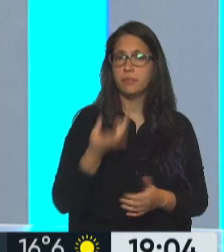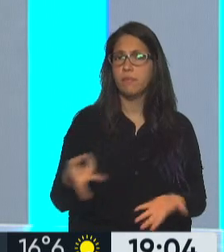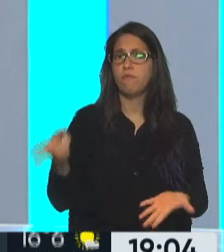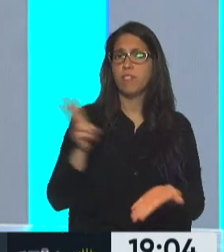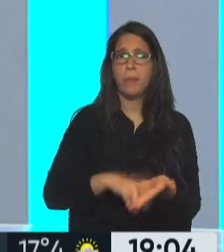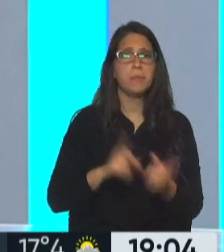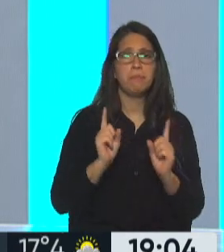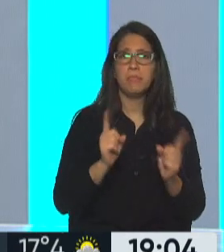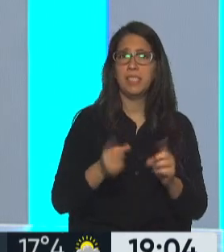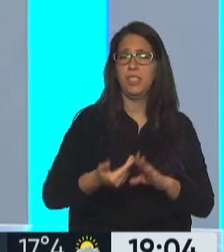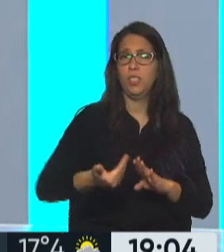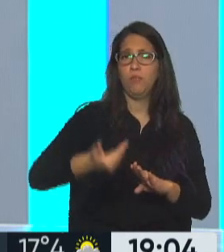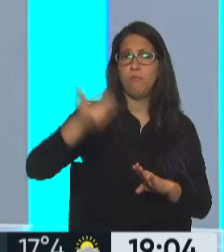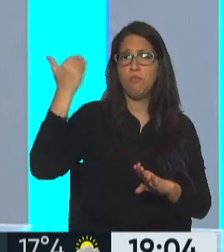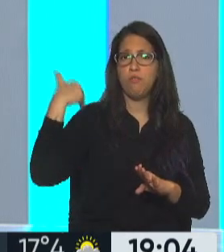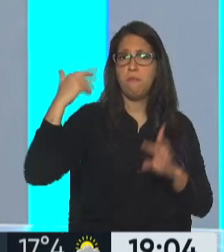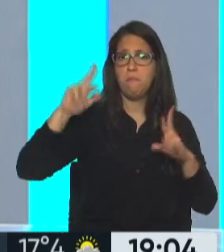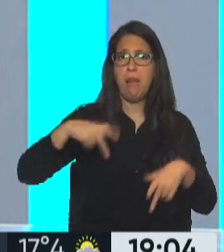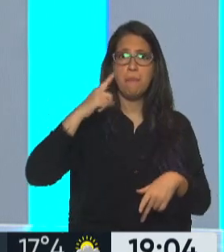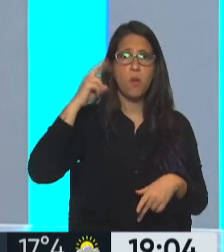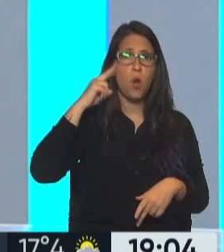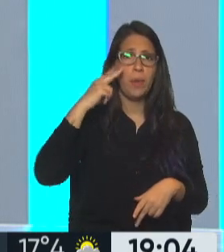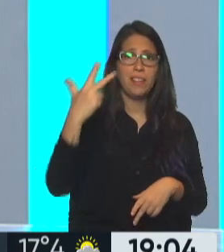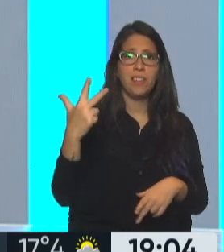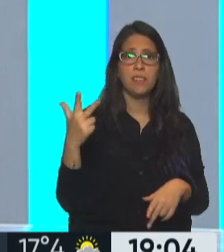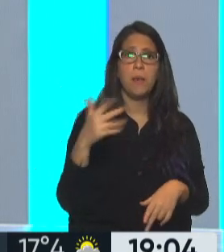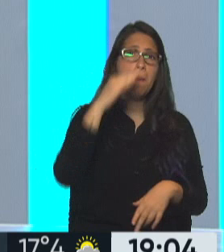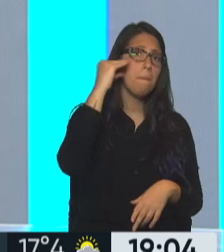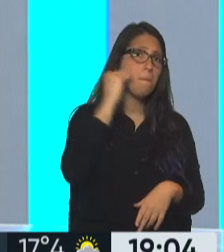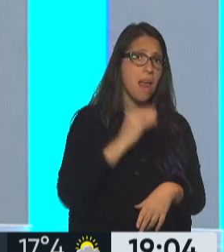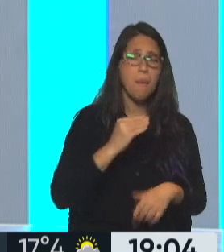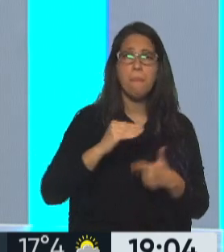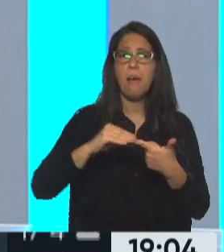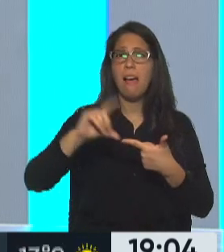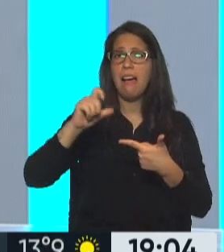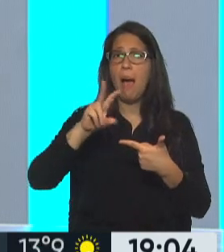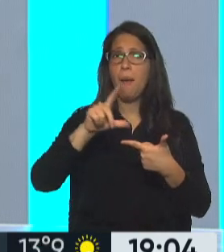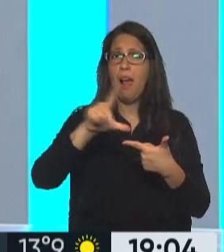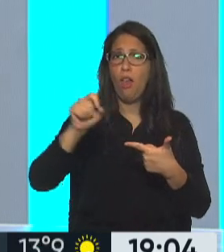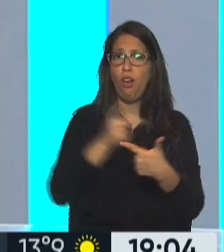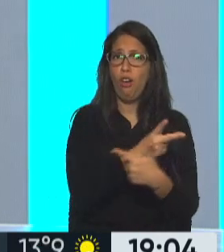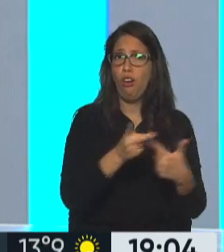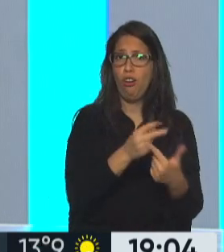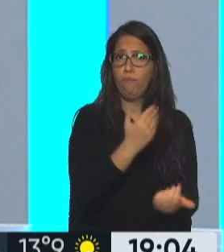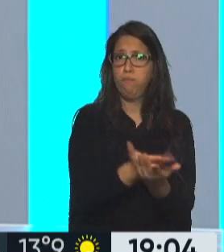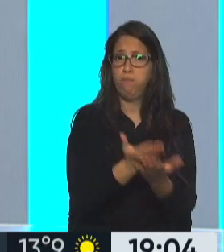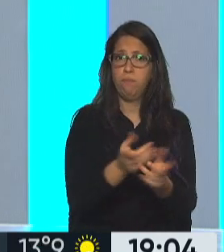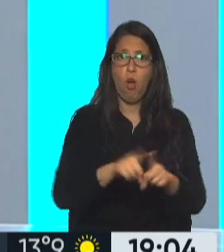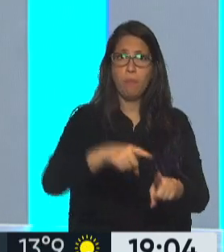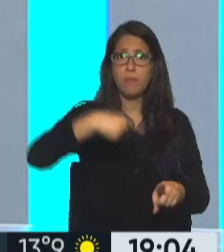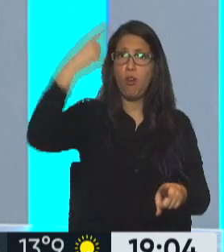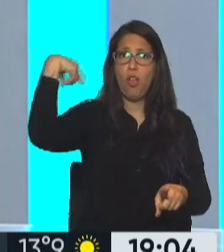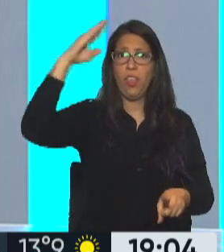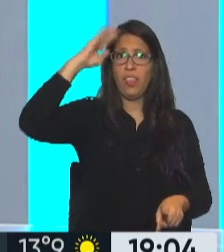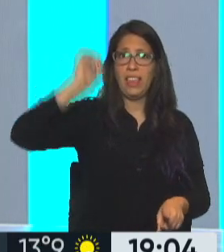receta que que plantearon el 93 no menemy cavallo y anteriormente también hubo porque cuando fue la dictadura militar